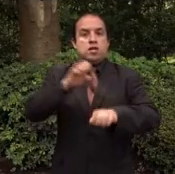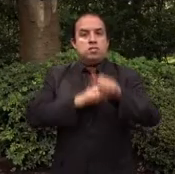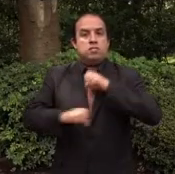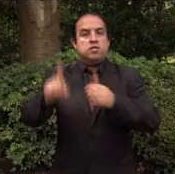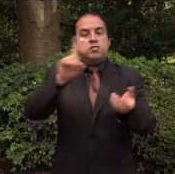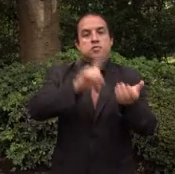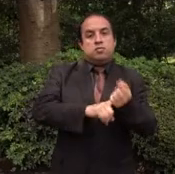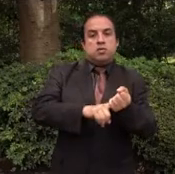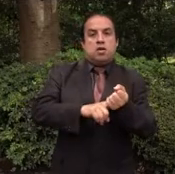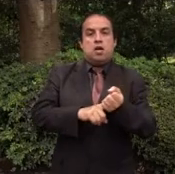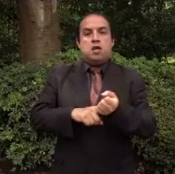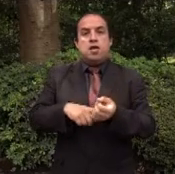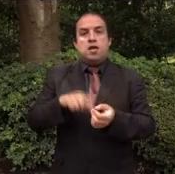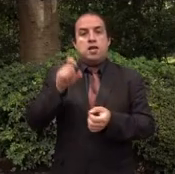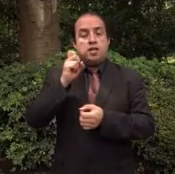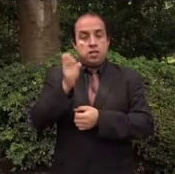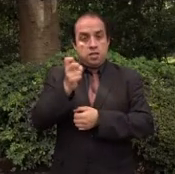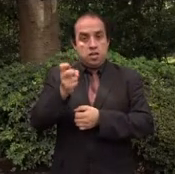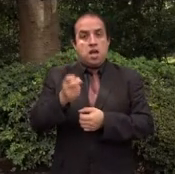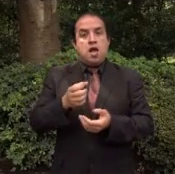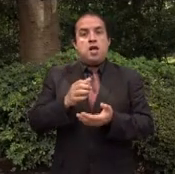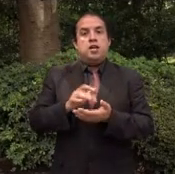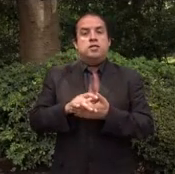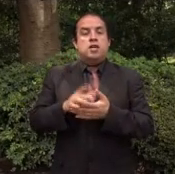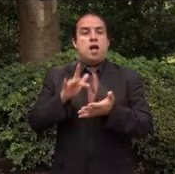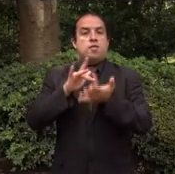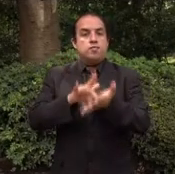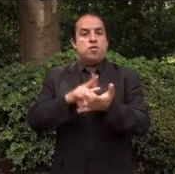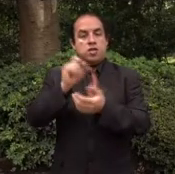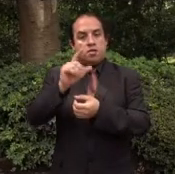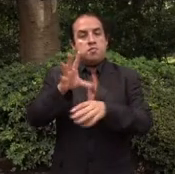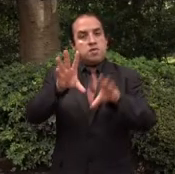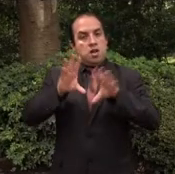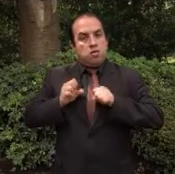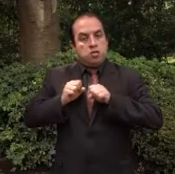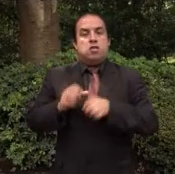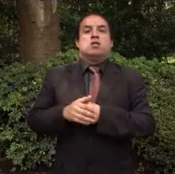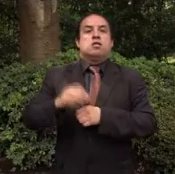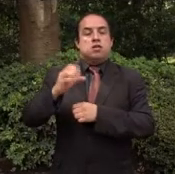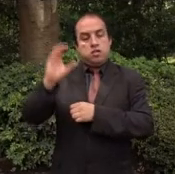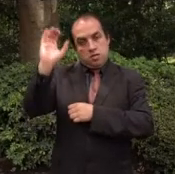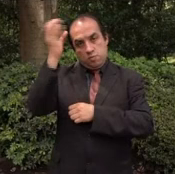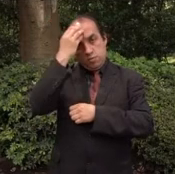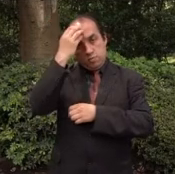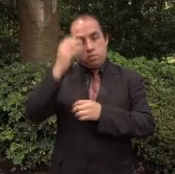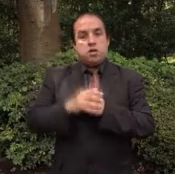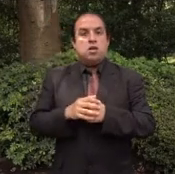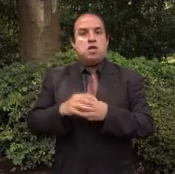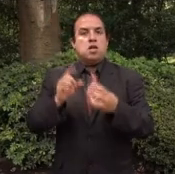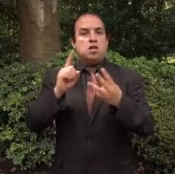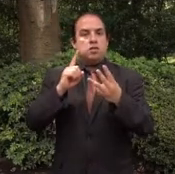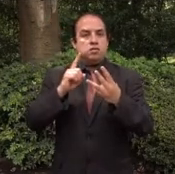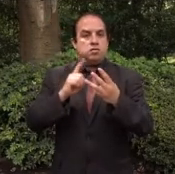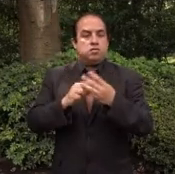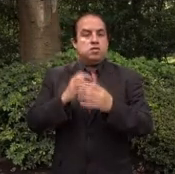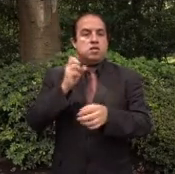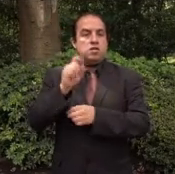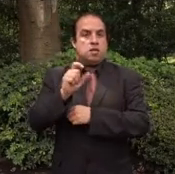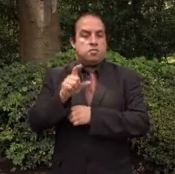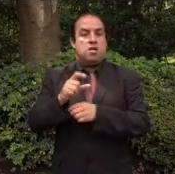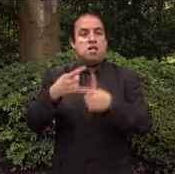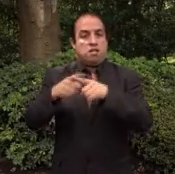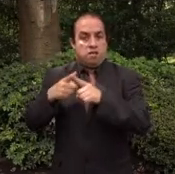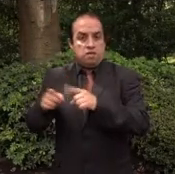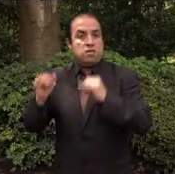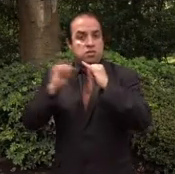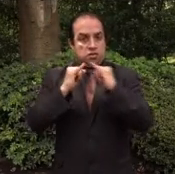manera altruista contribuye al rescate de Chapultepec. Y por supuesto, en términos de las distintas instituciones,